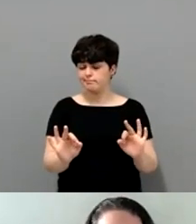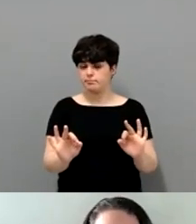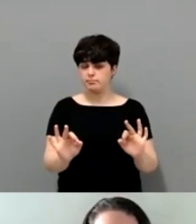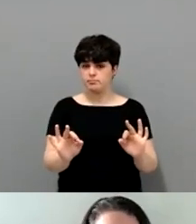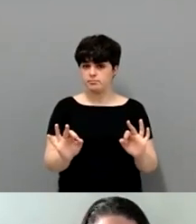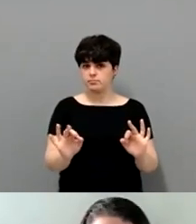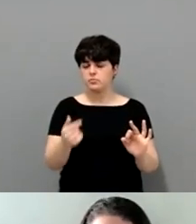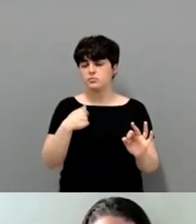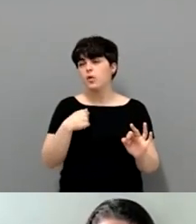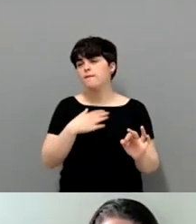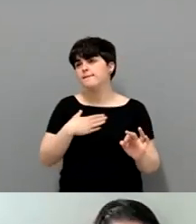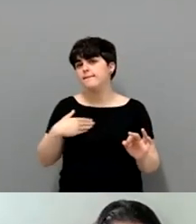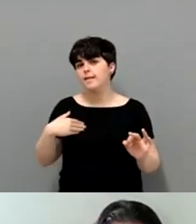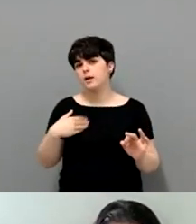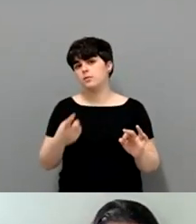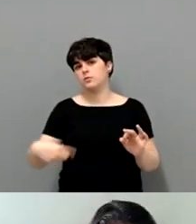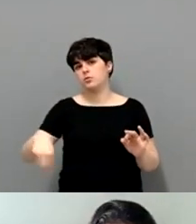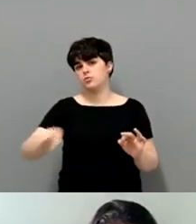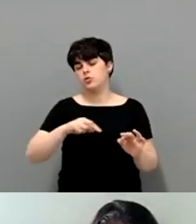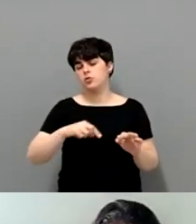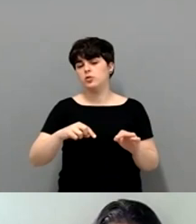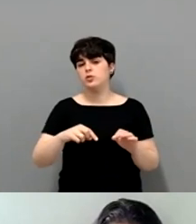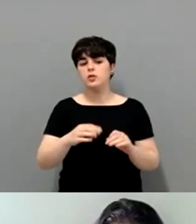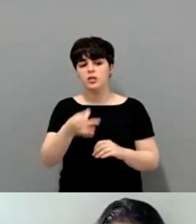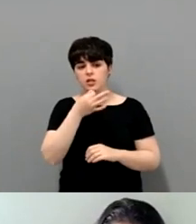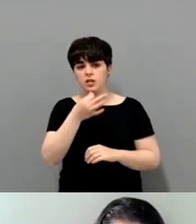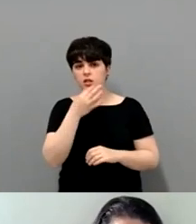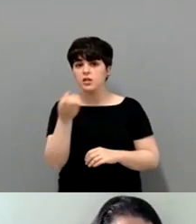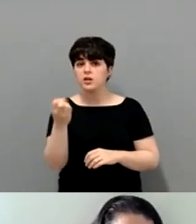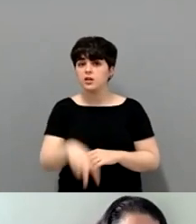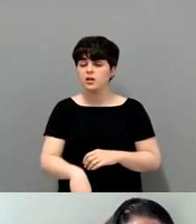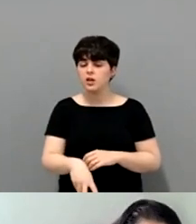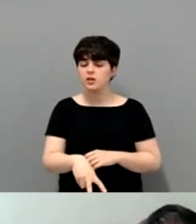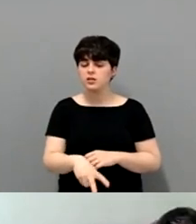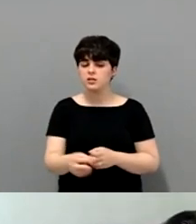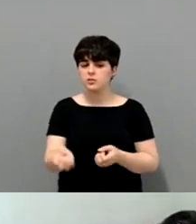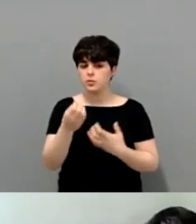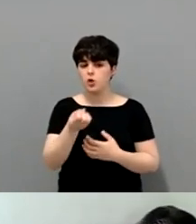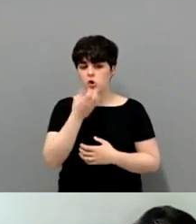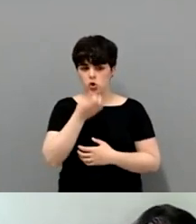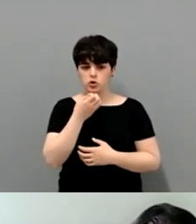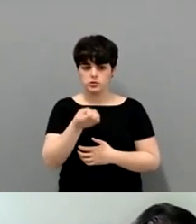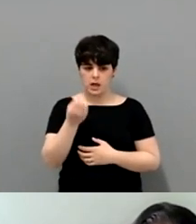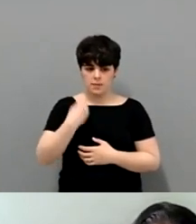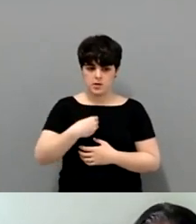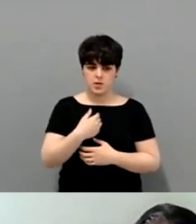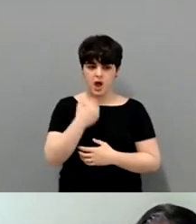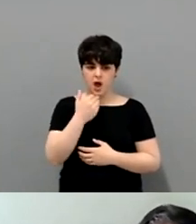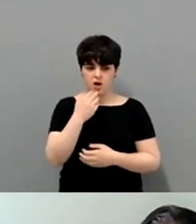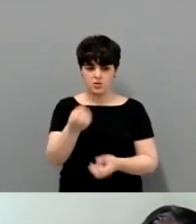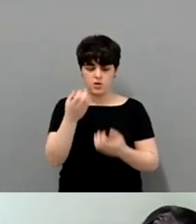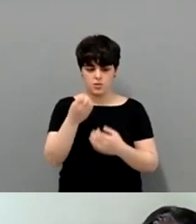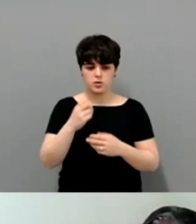me gustaría que nos compartiera el testimonio. Obviamente, Rosa, te voy a pedir que nos compartas